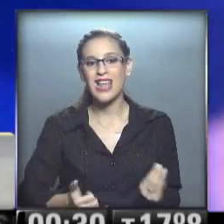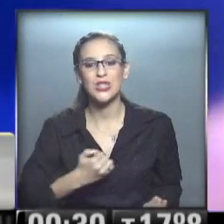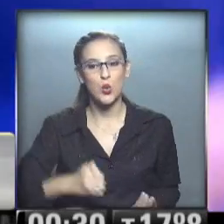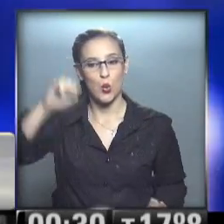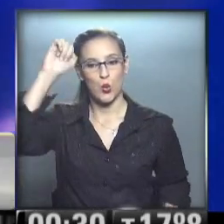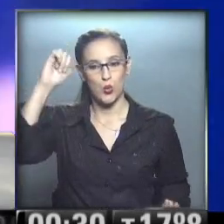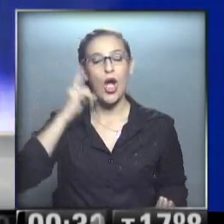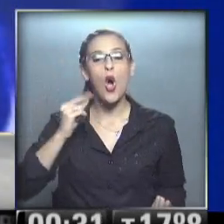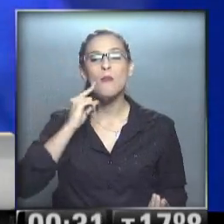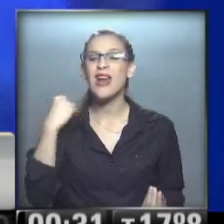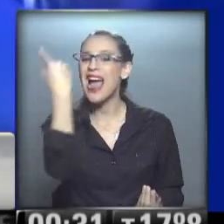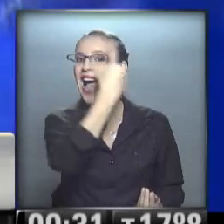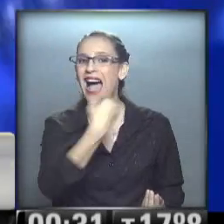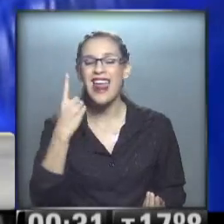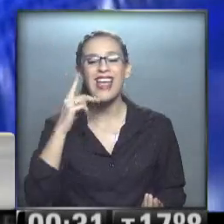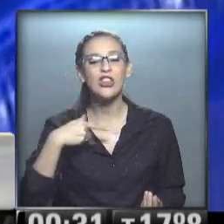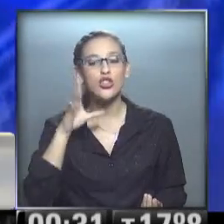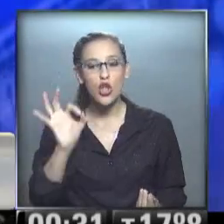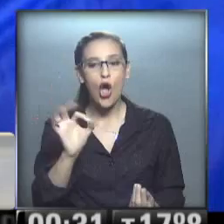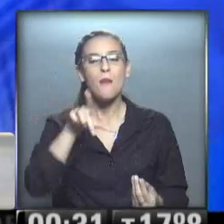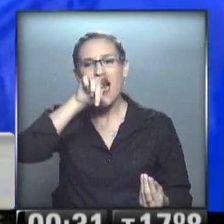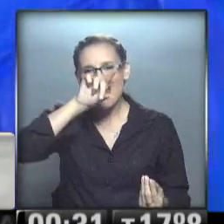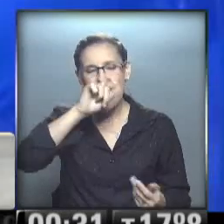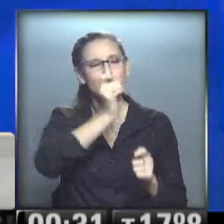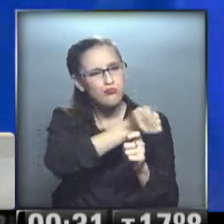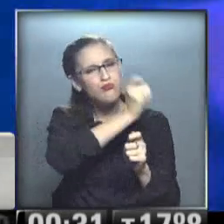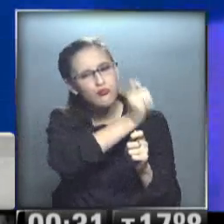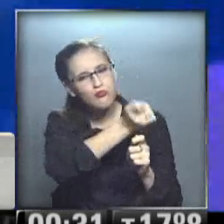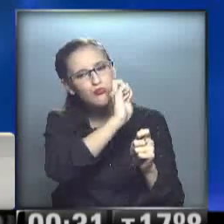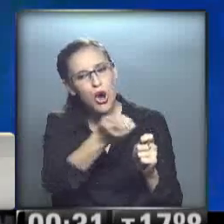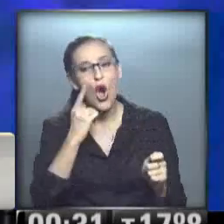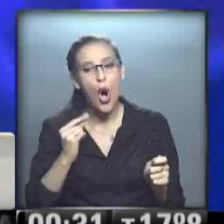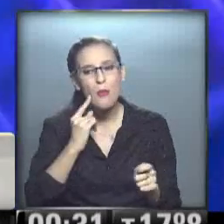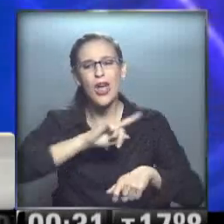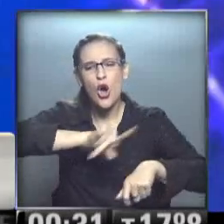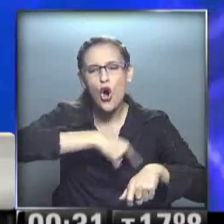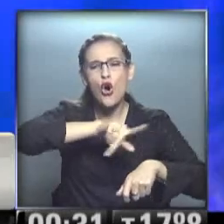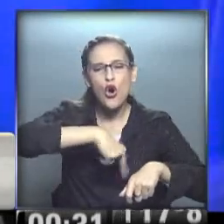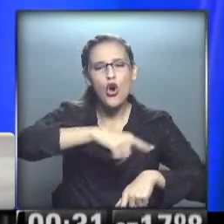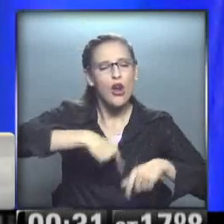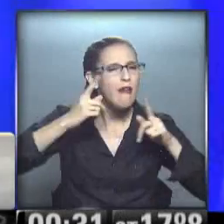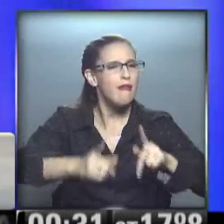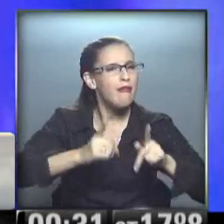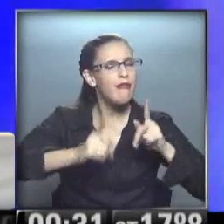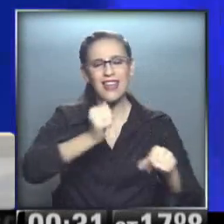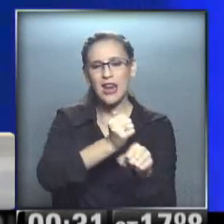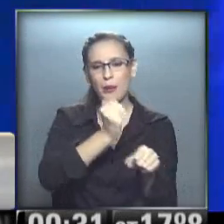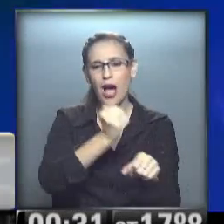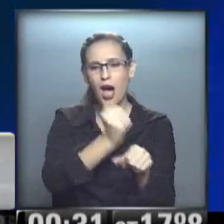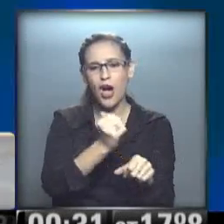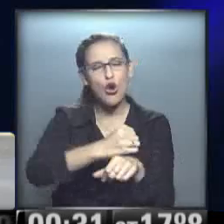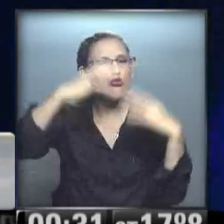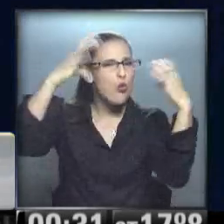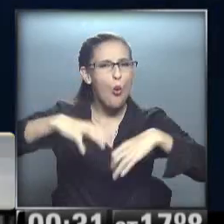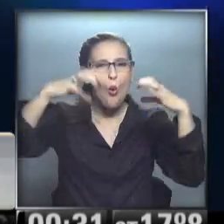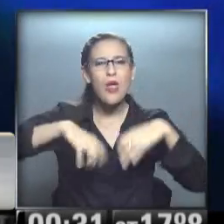Indio tallada sobre madera. Estuvo muchas horas bajo la lluvia el escultor. Ahora quedó ahí solito el Indio mostrando el símbolo de lo que pasa ahí,